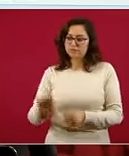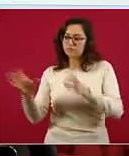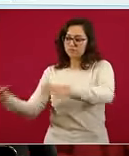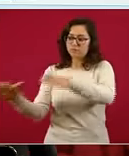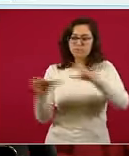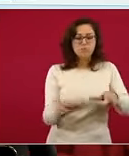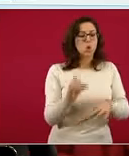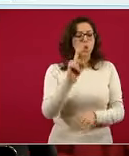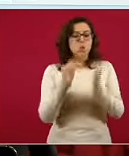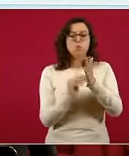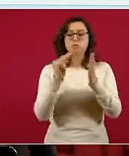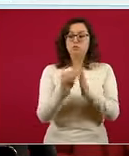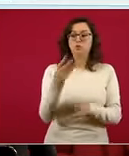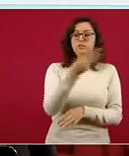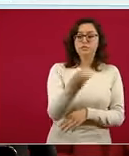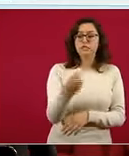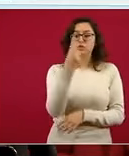de